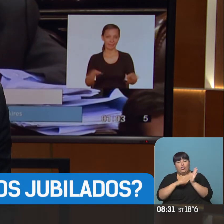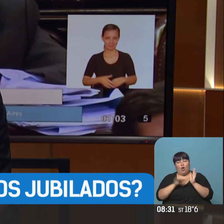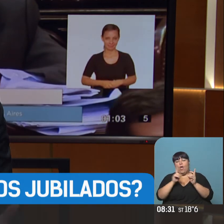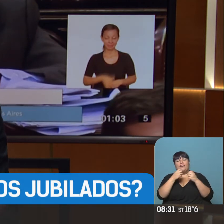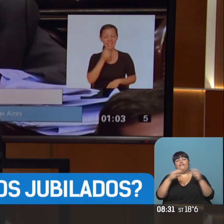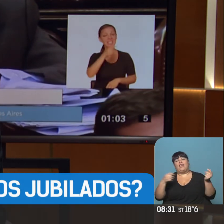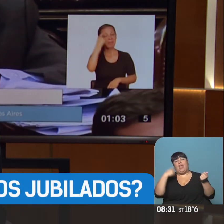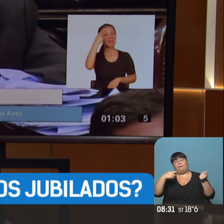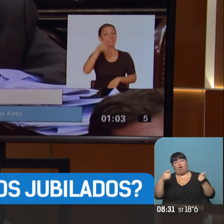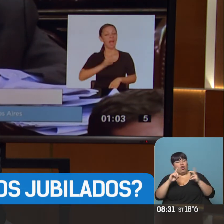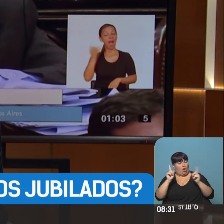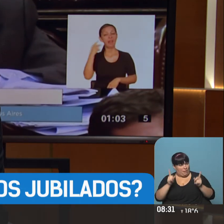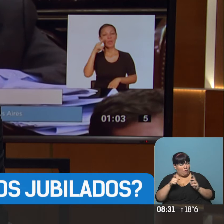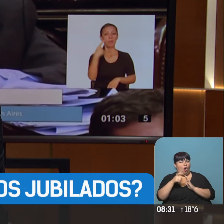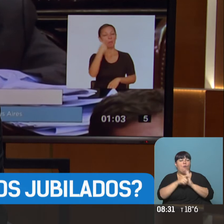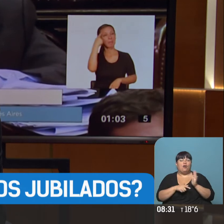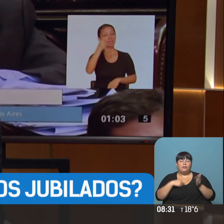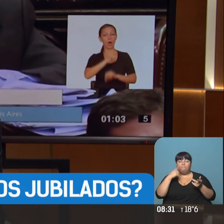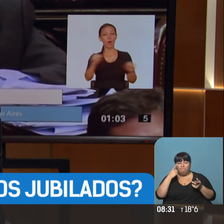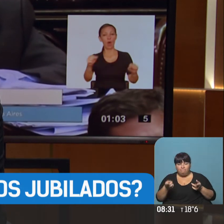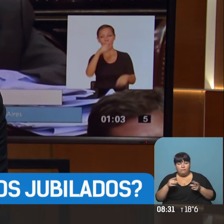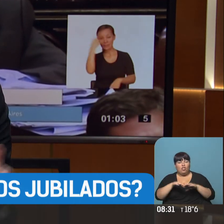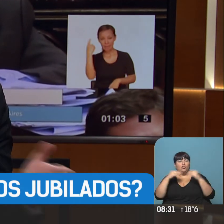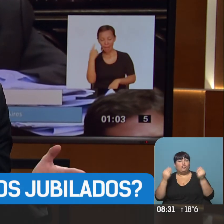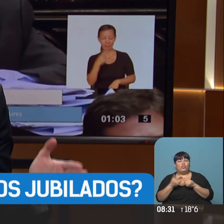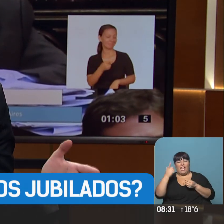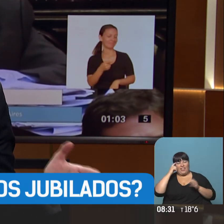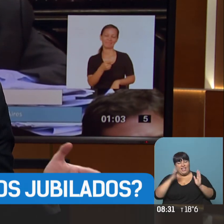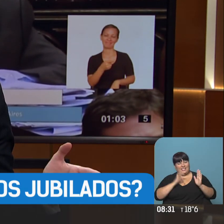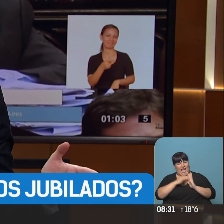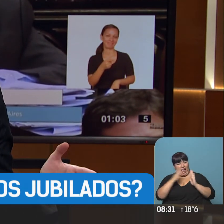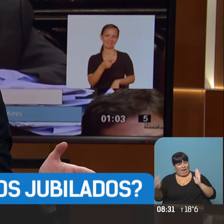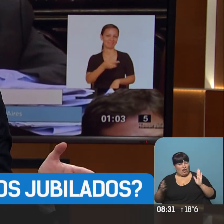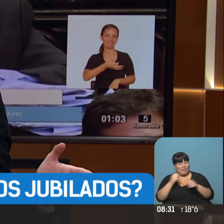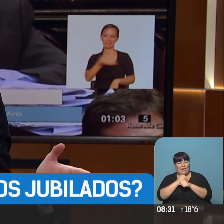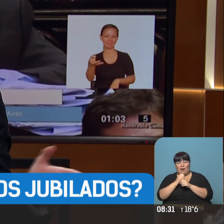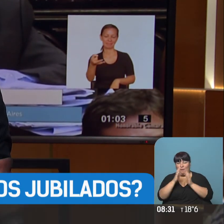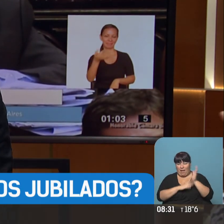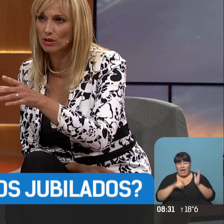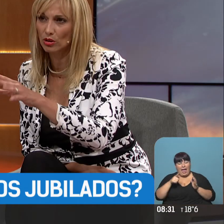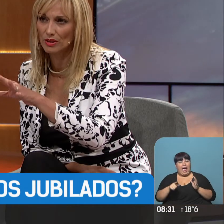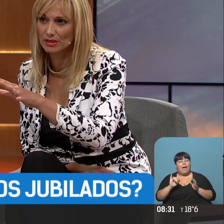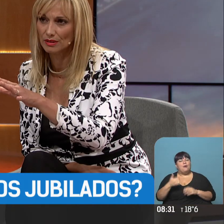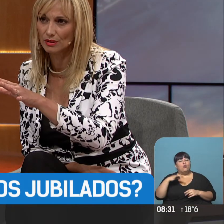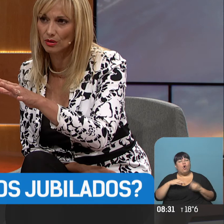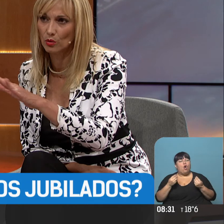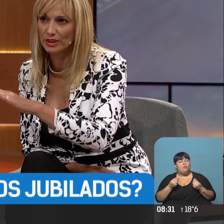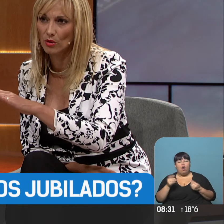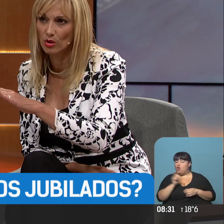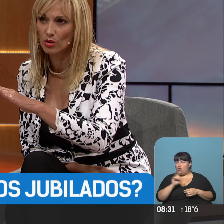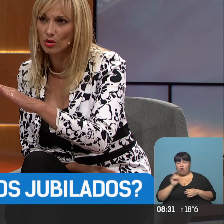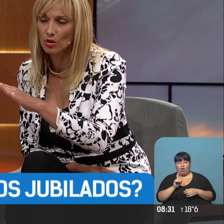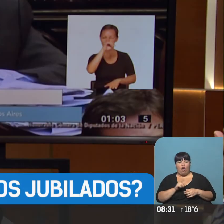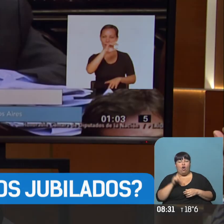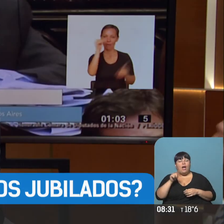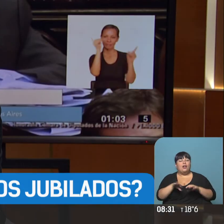dejó de aportar al sistema. Como miramos de promedio los últimos 10 años trabajados en relación de dependencia. ¿Eso es el mejor sueldo? ¿Cómo es? No, es el último.